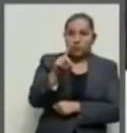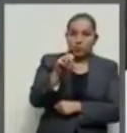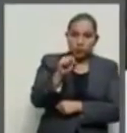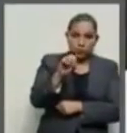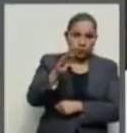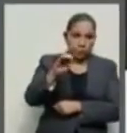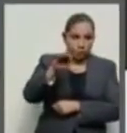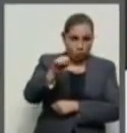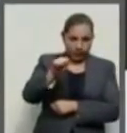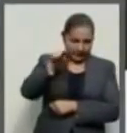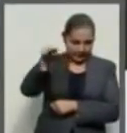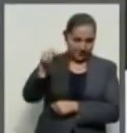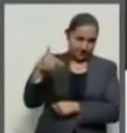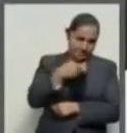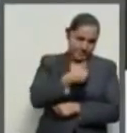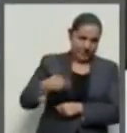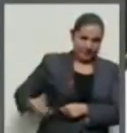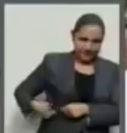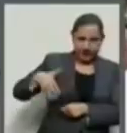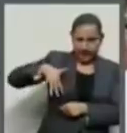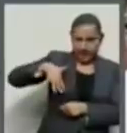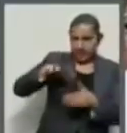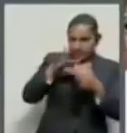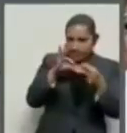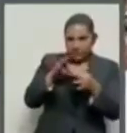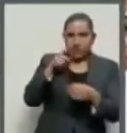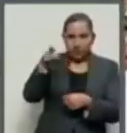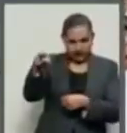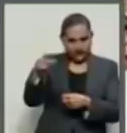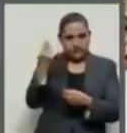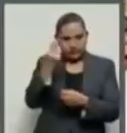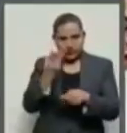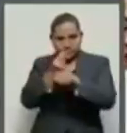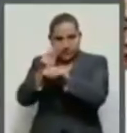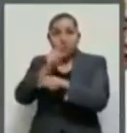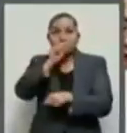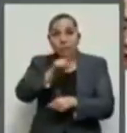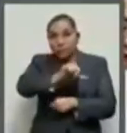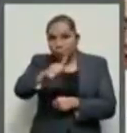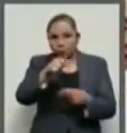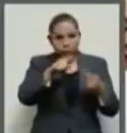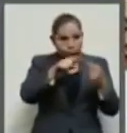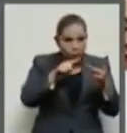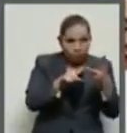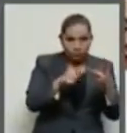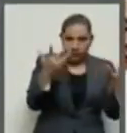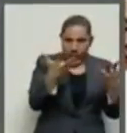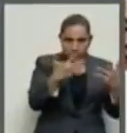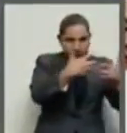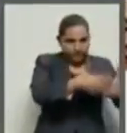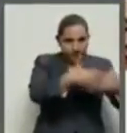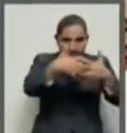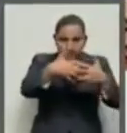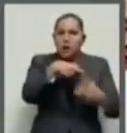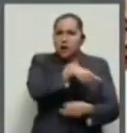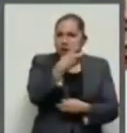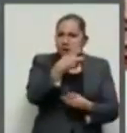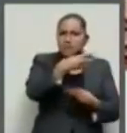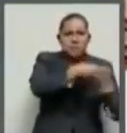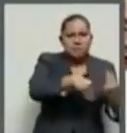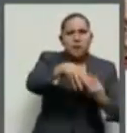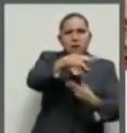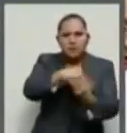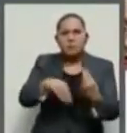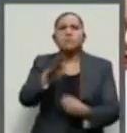rescate de las refinerías, nos va a permitir aumentar la producción nacional y con ello, en el mediano plazo,